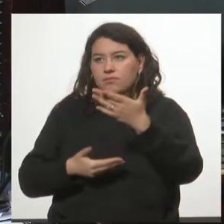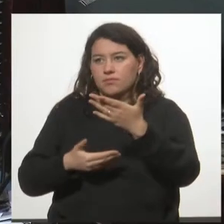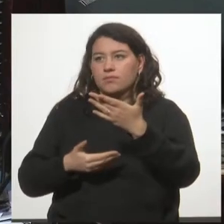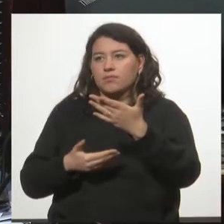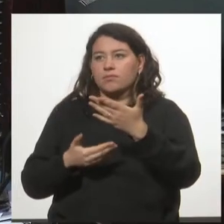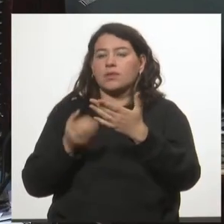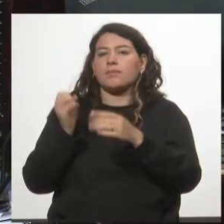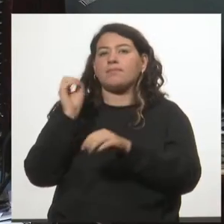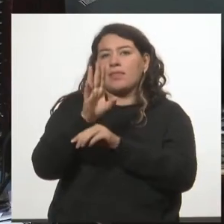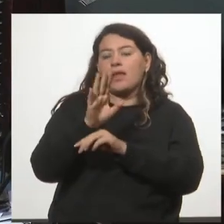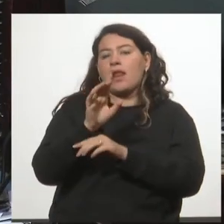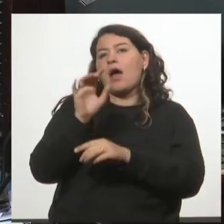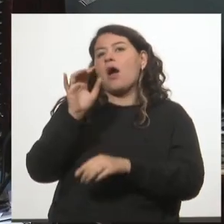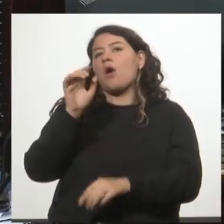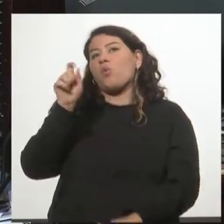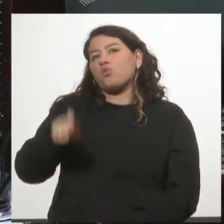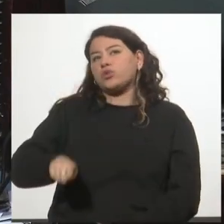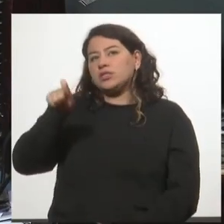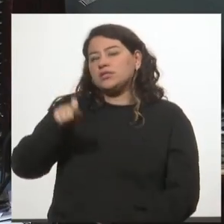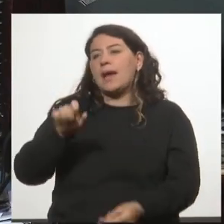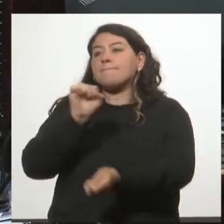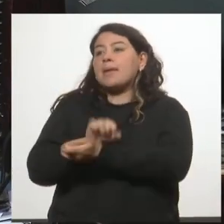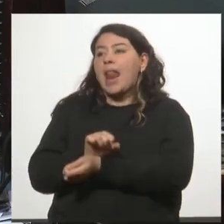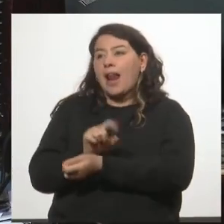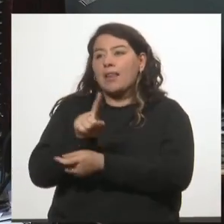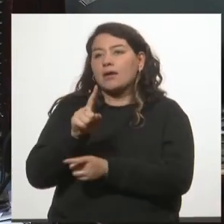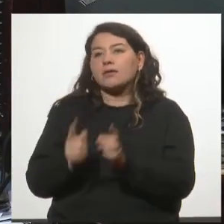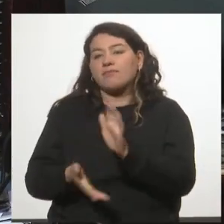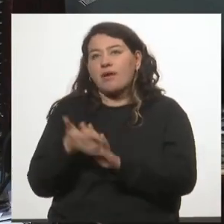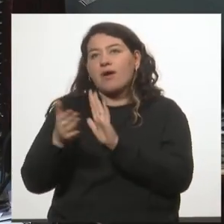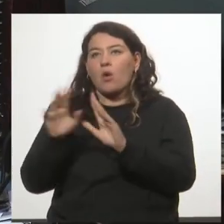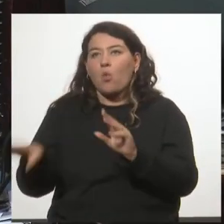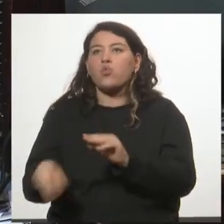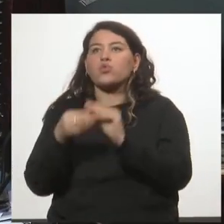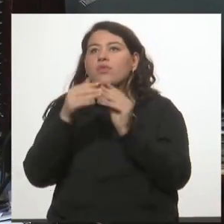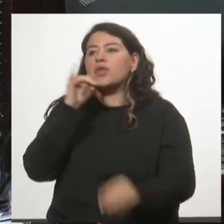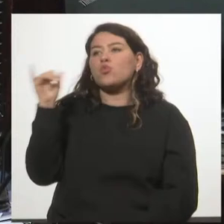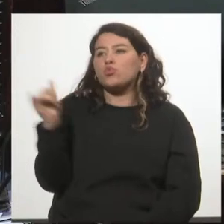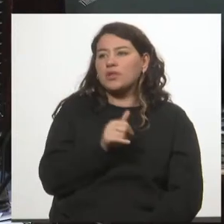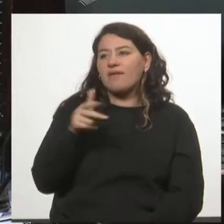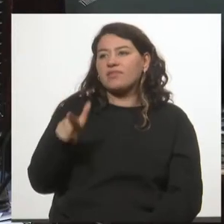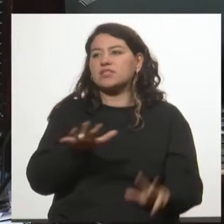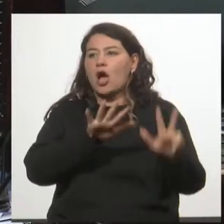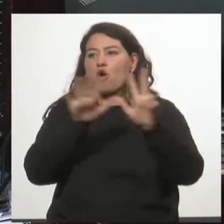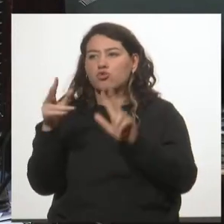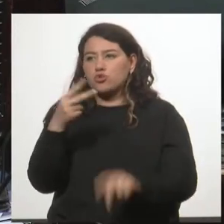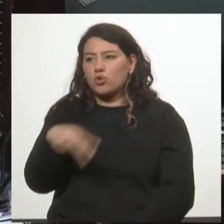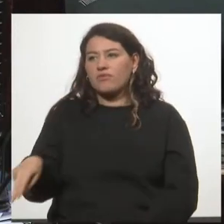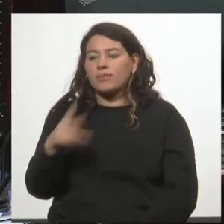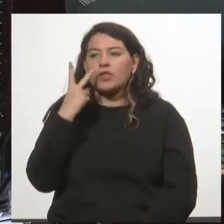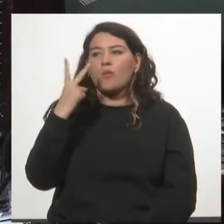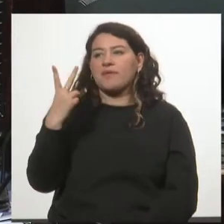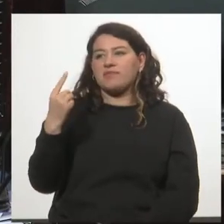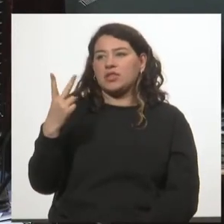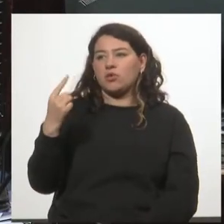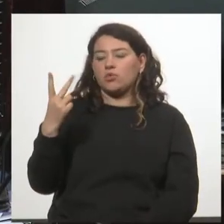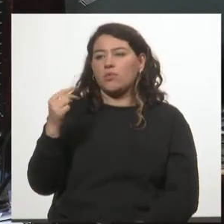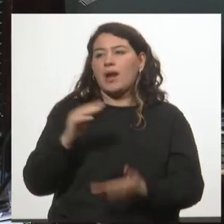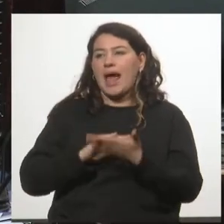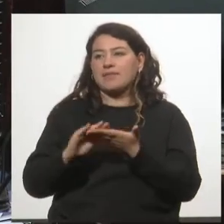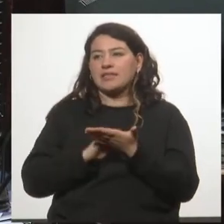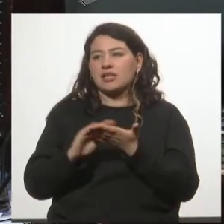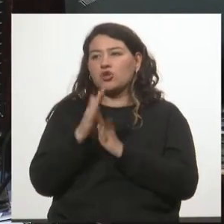sala a la justicia penal a efectos que se incorporen a la denuncia efectuada con fecha ocho de 2021 por la